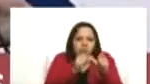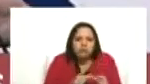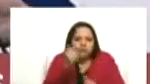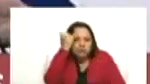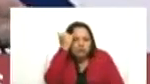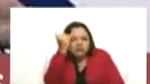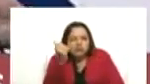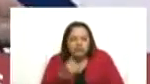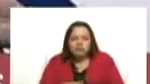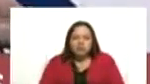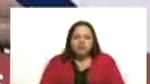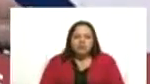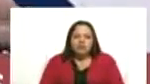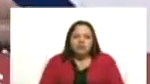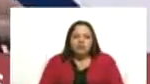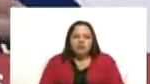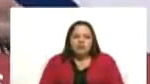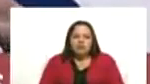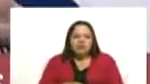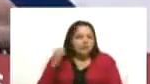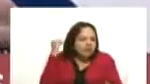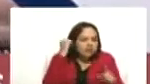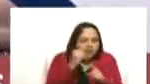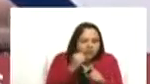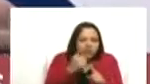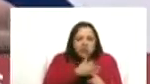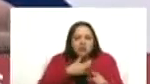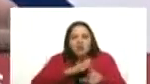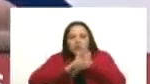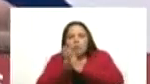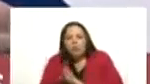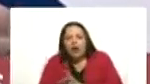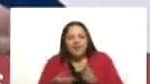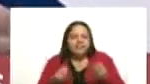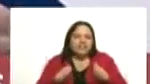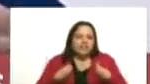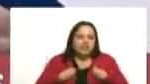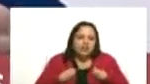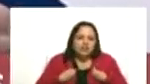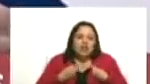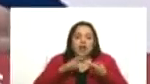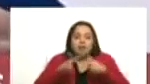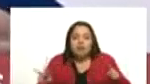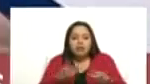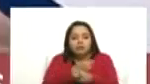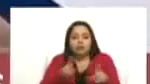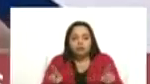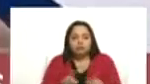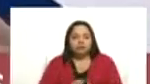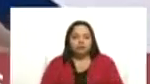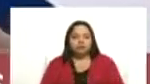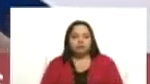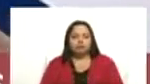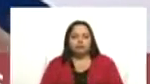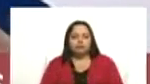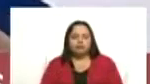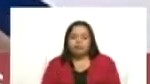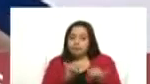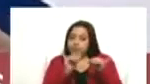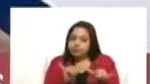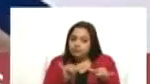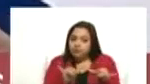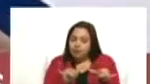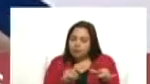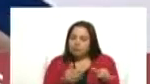idea criminal de querer atentar contra la paz democrática. En tal sentido,